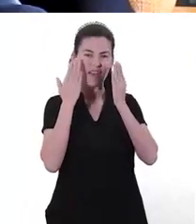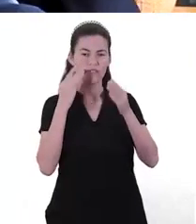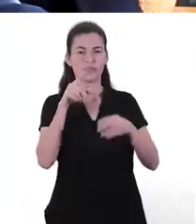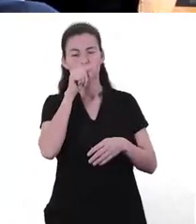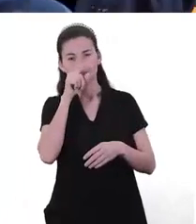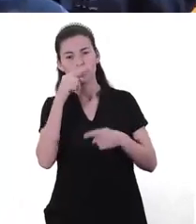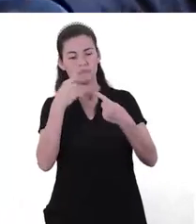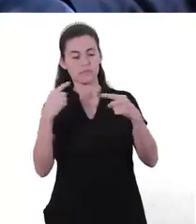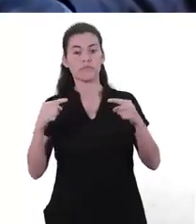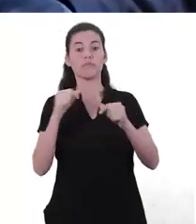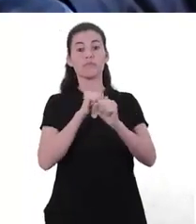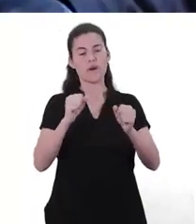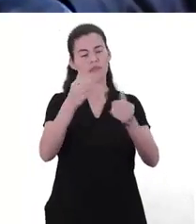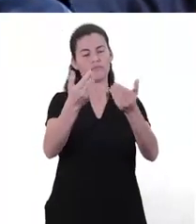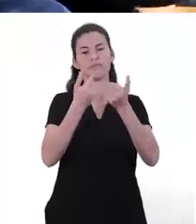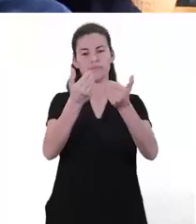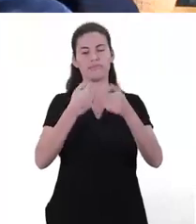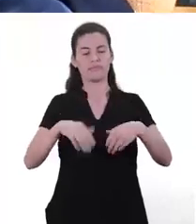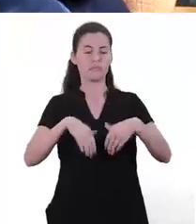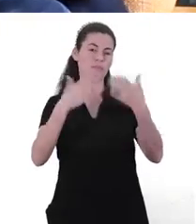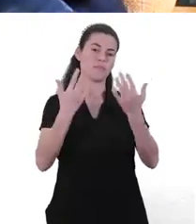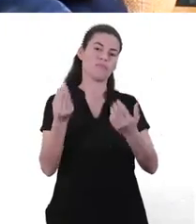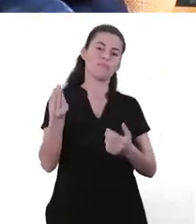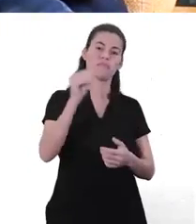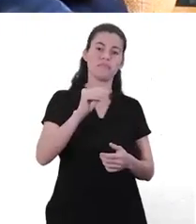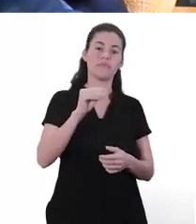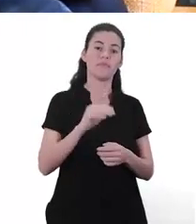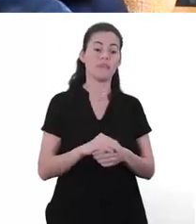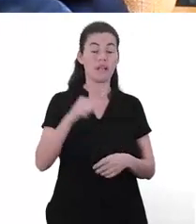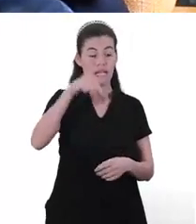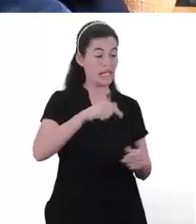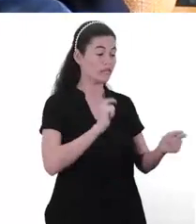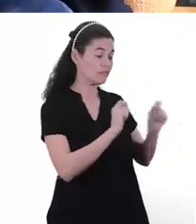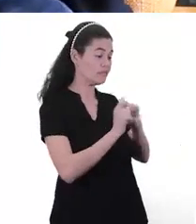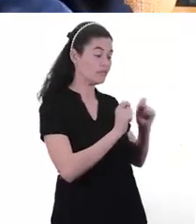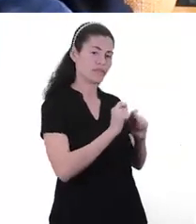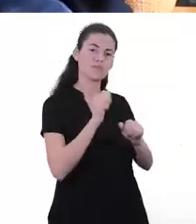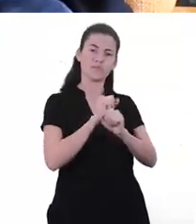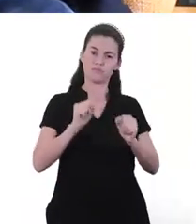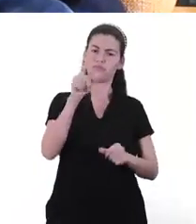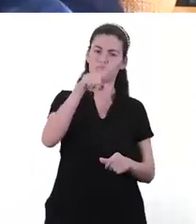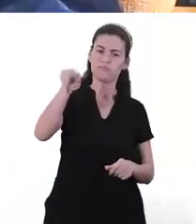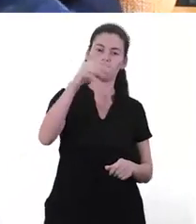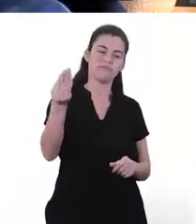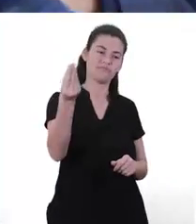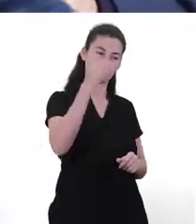Teletón Paraguay también nos pueden hacer llegar. Así que lo que no haya estado en esta conversación, nos pueden escribir